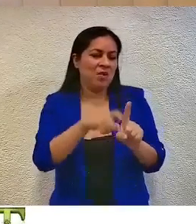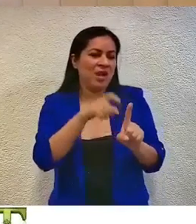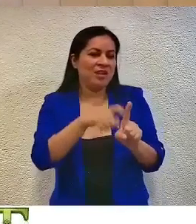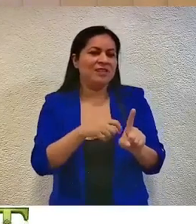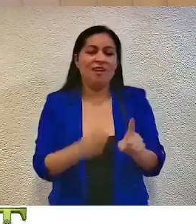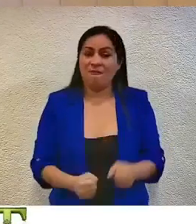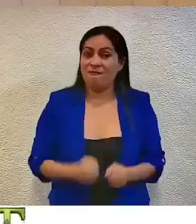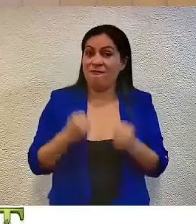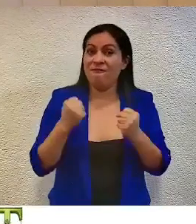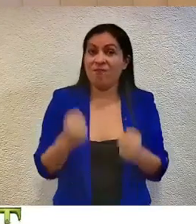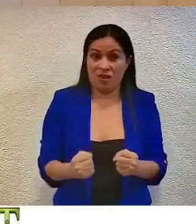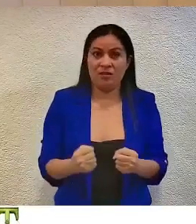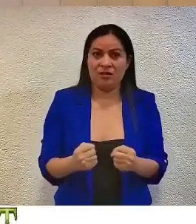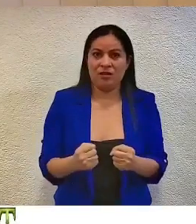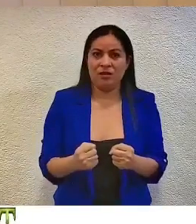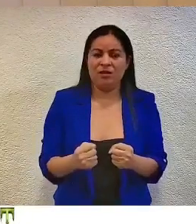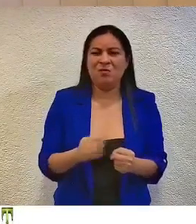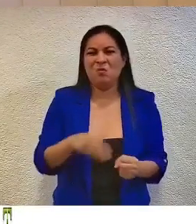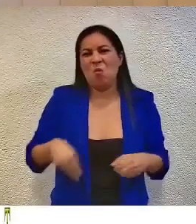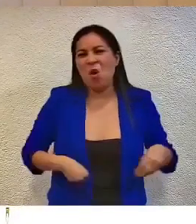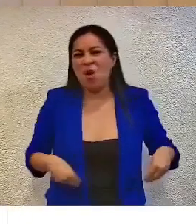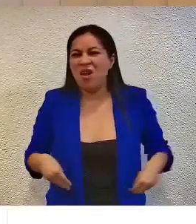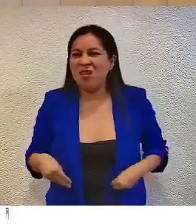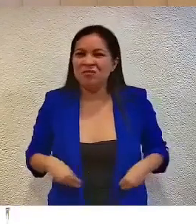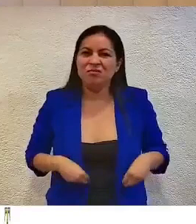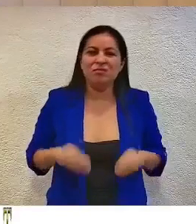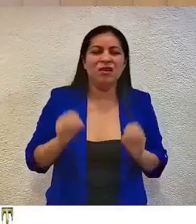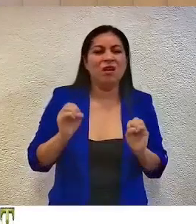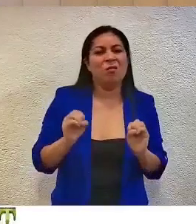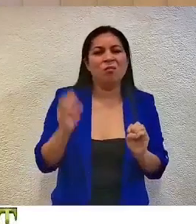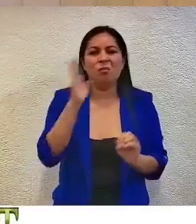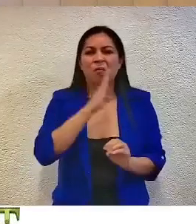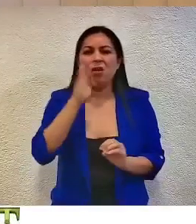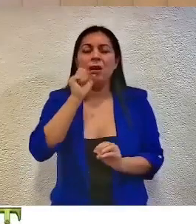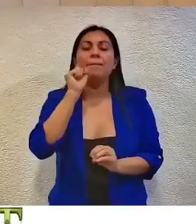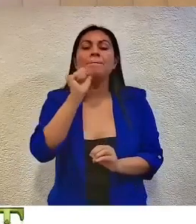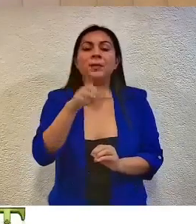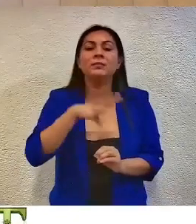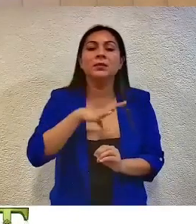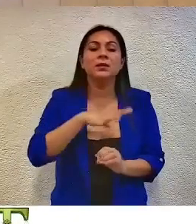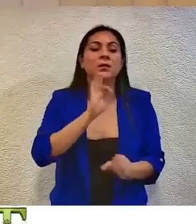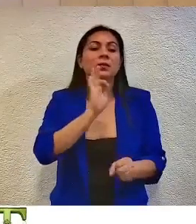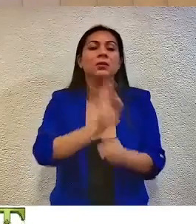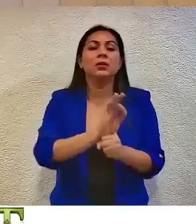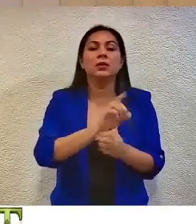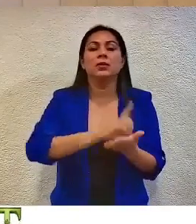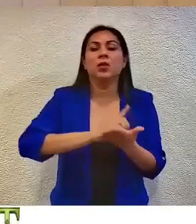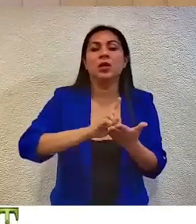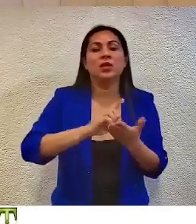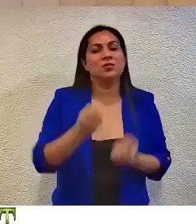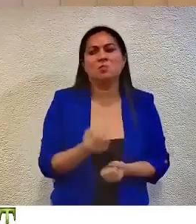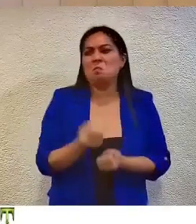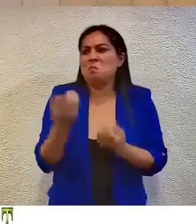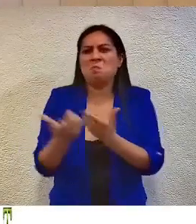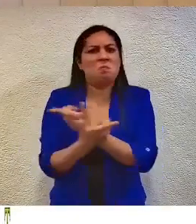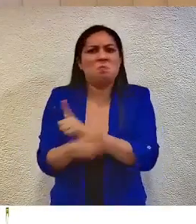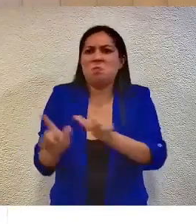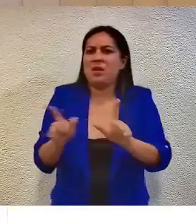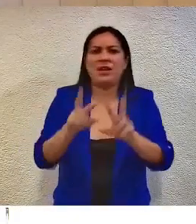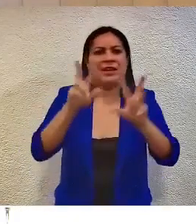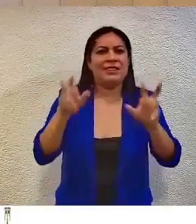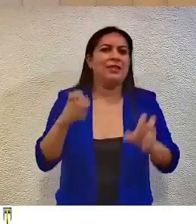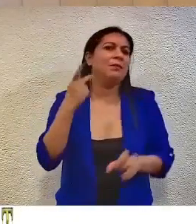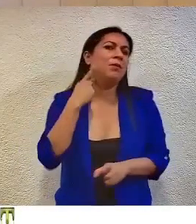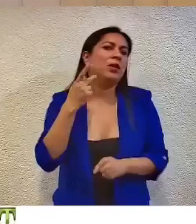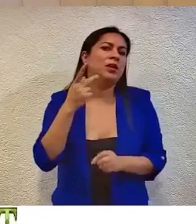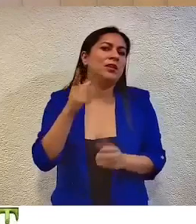severa, vehemente, molesta o perturbadora, la misma se encuentra protegida por el derecho a la libertad de expresión en materia